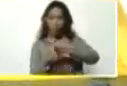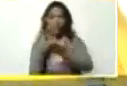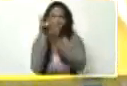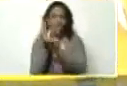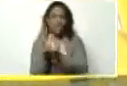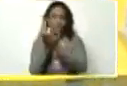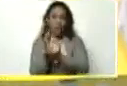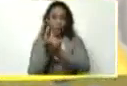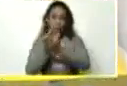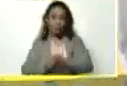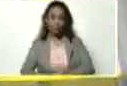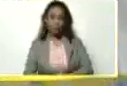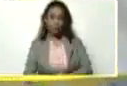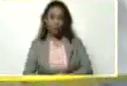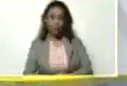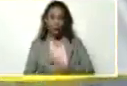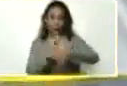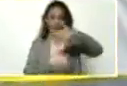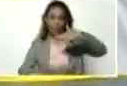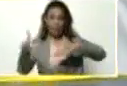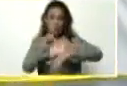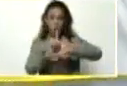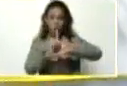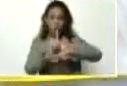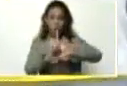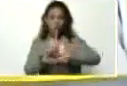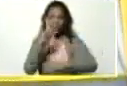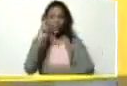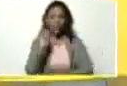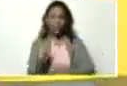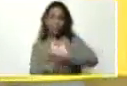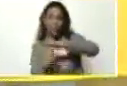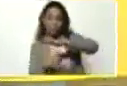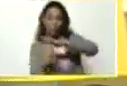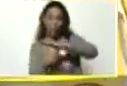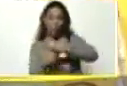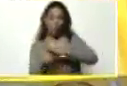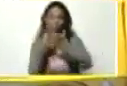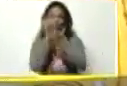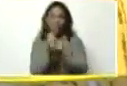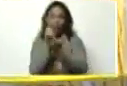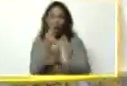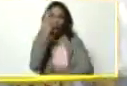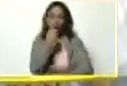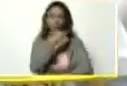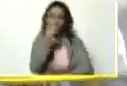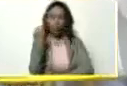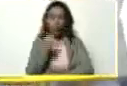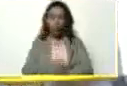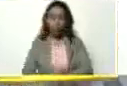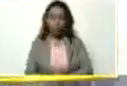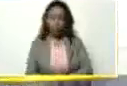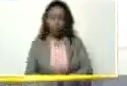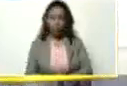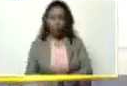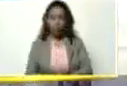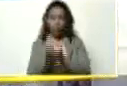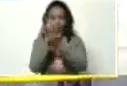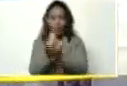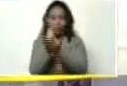Fisioterapia, Licenciatura y TSU de Terapia Ocupacional y TSU